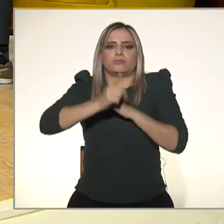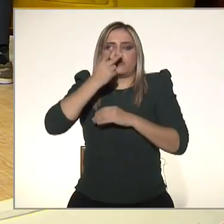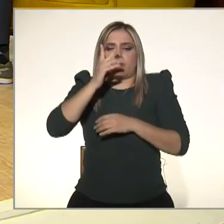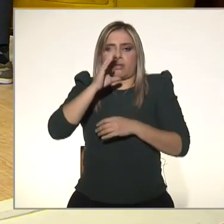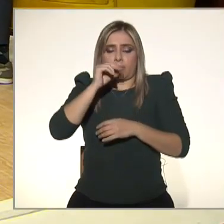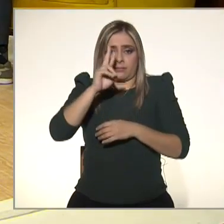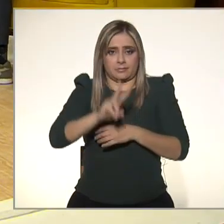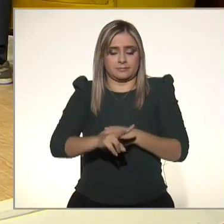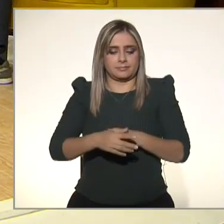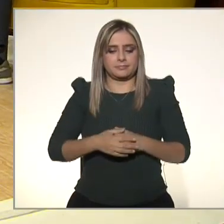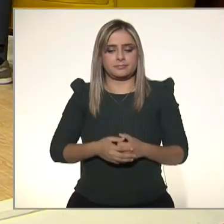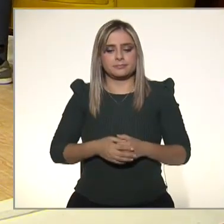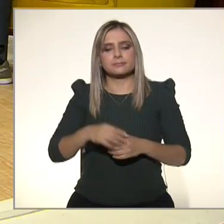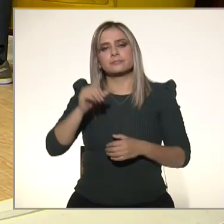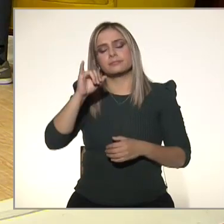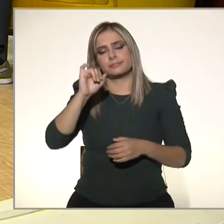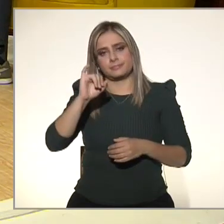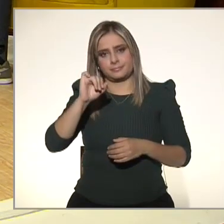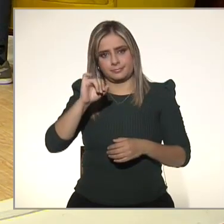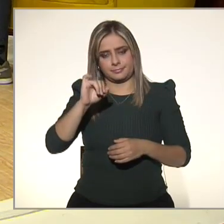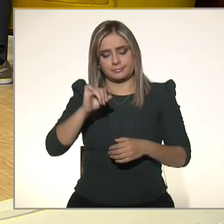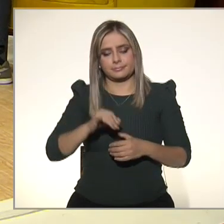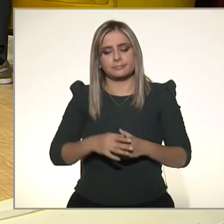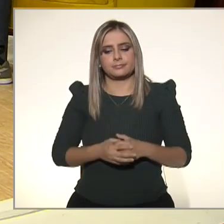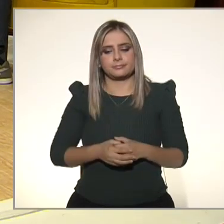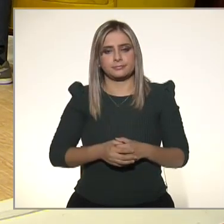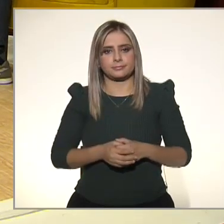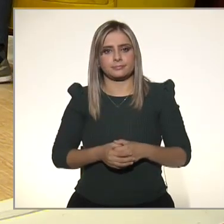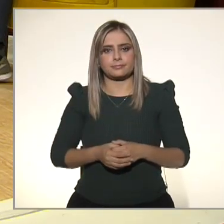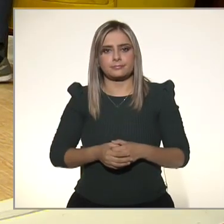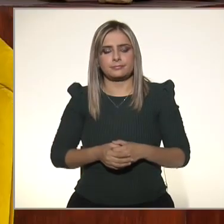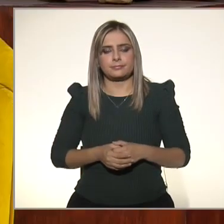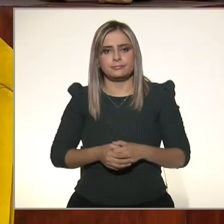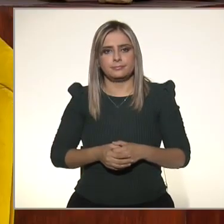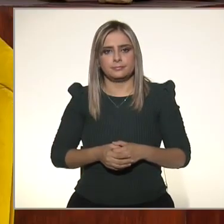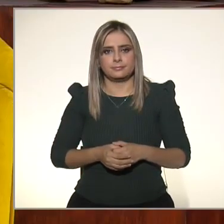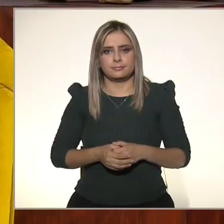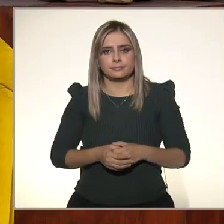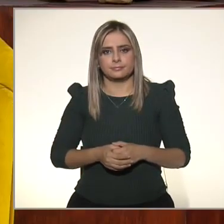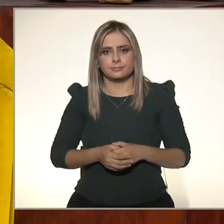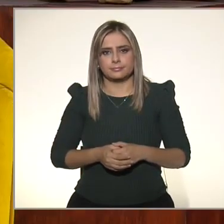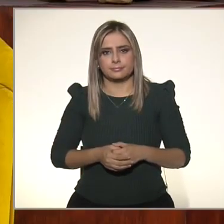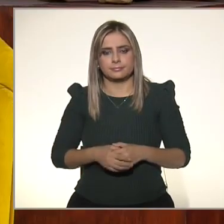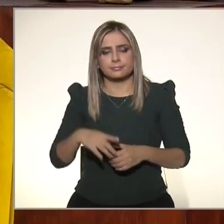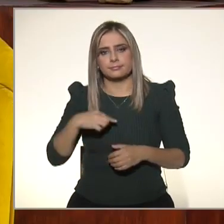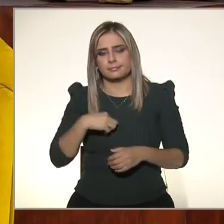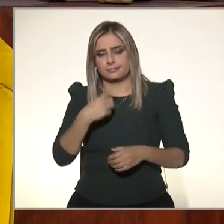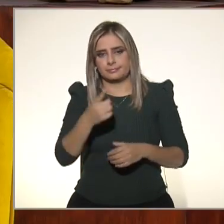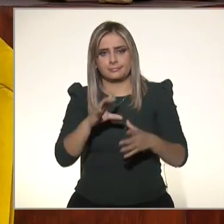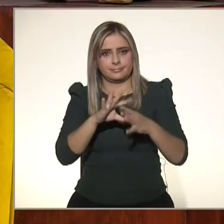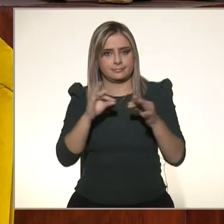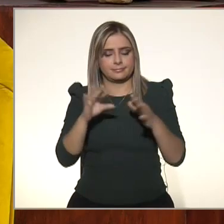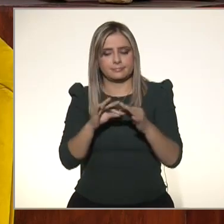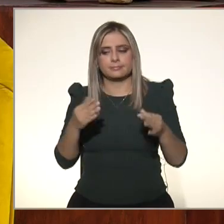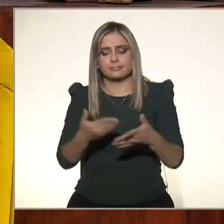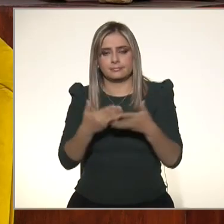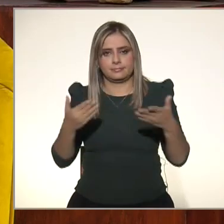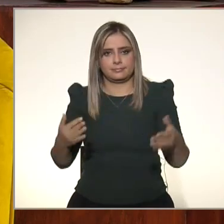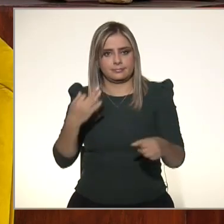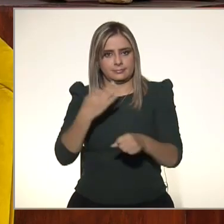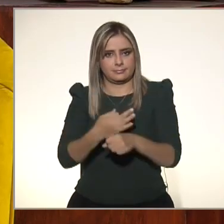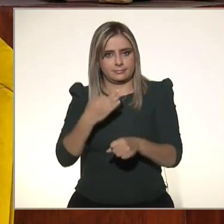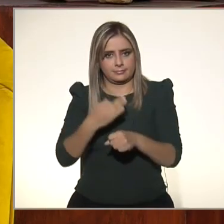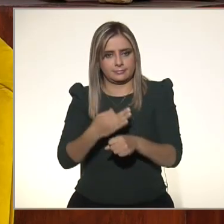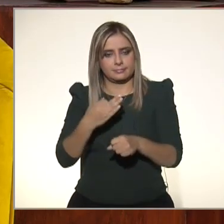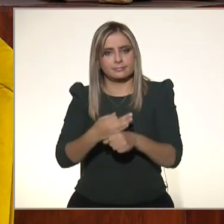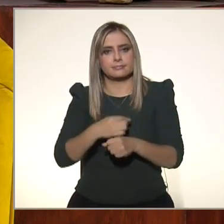por supuesto. Creo que también, sobre todo, nuevamente, ¿no? Hablando de la facilidad ahora con que los recursos